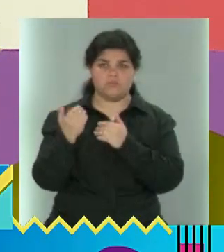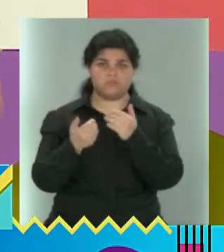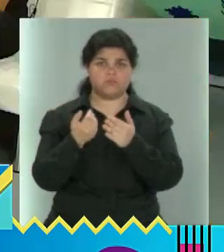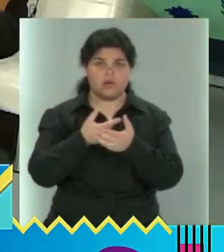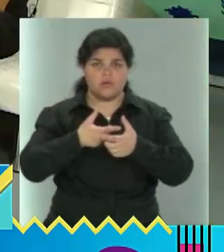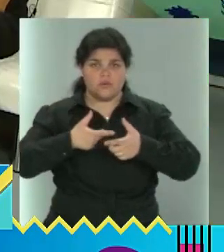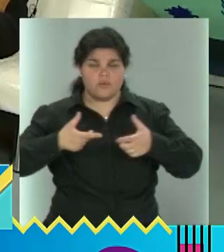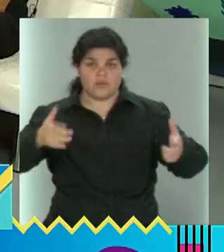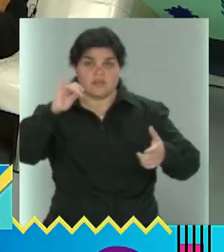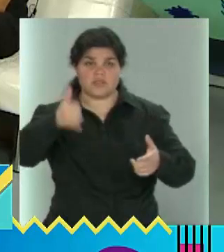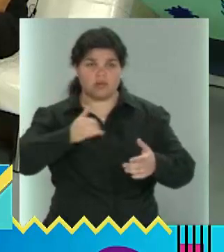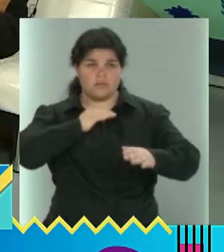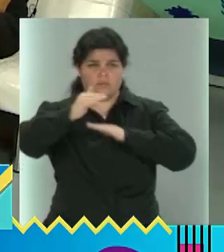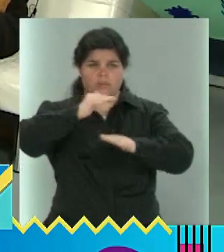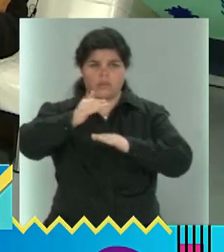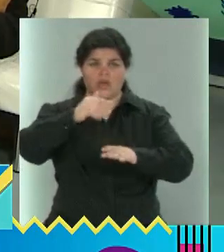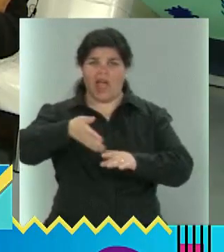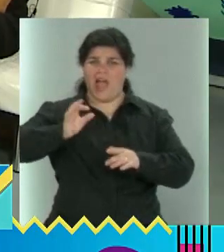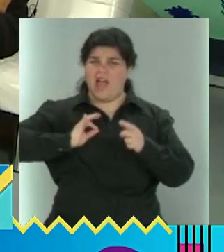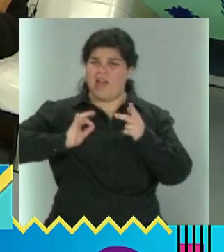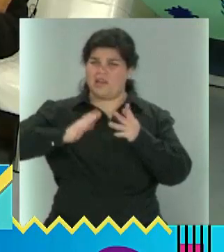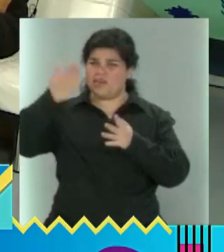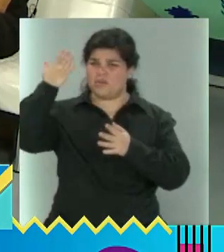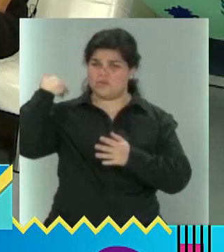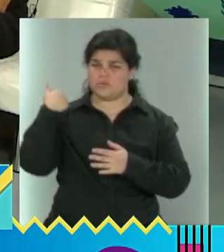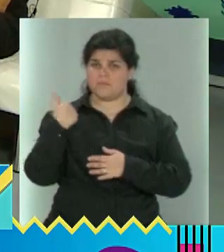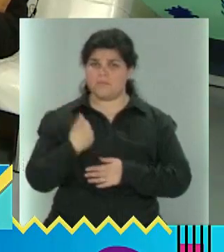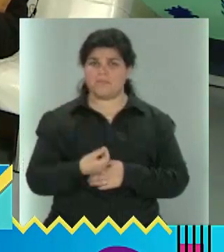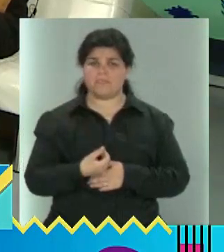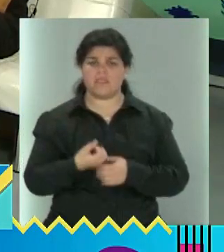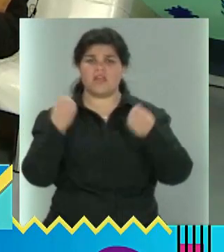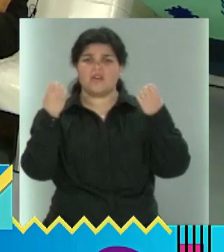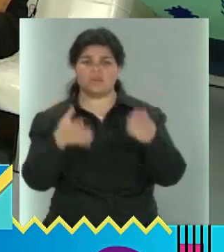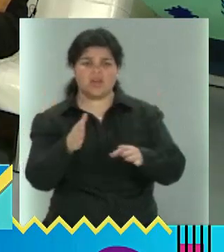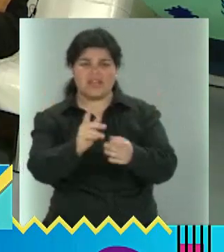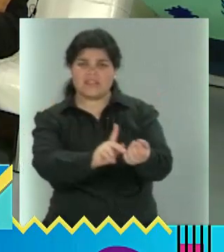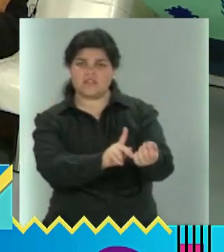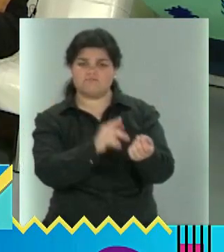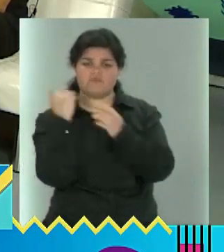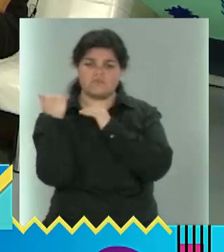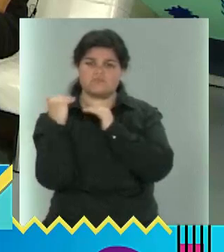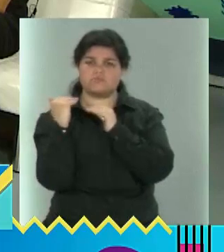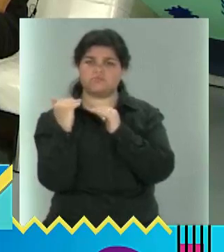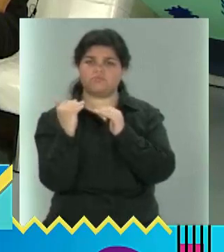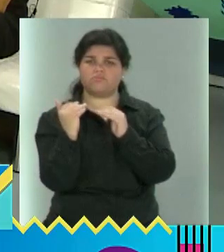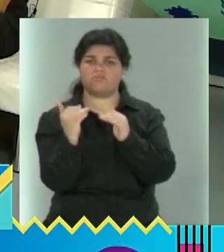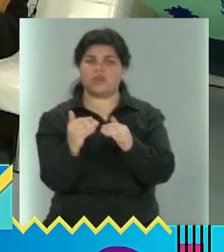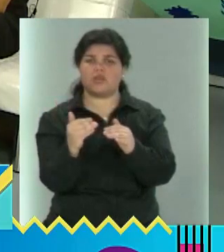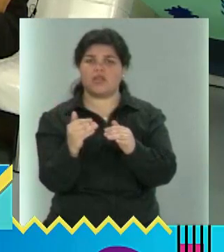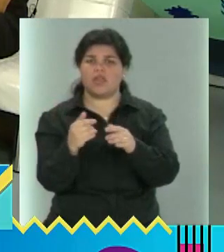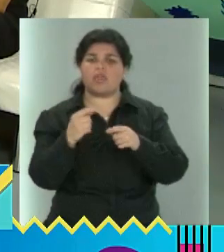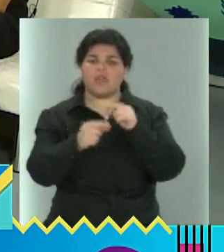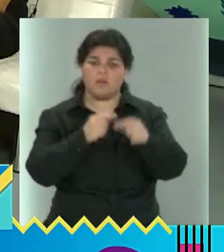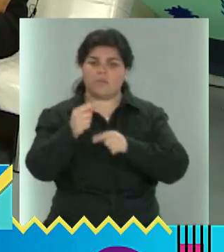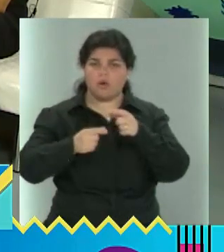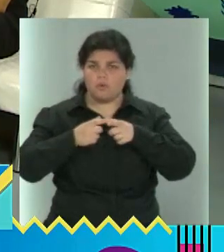de lugares muy lejanos y de muchos años. ¿Por qué se ha mantenido esta tradición, si se quiere, y por qué cada vez llega a más personas?